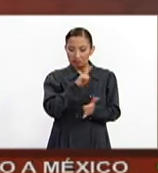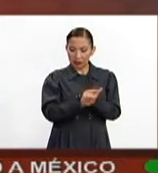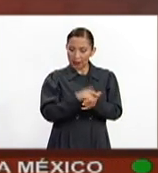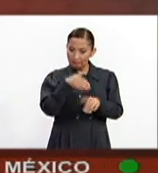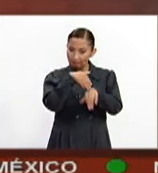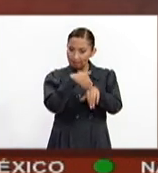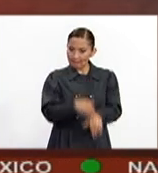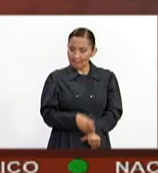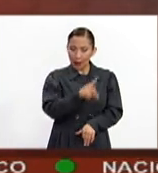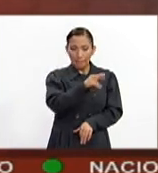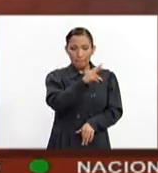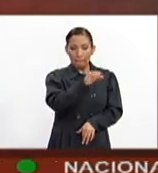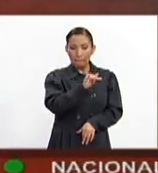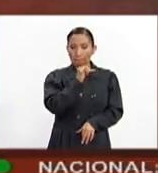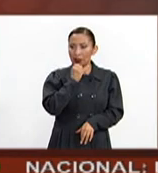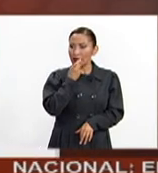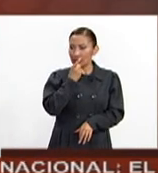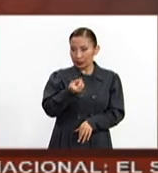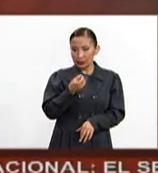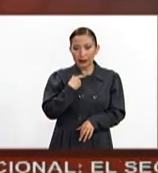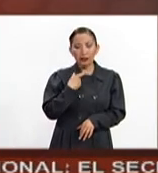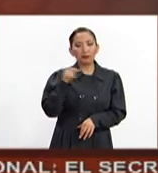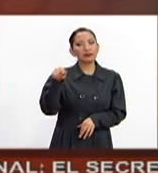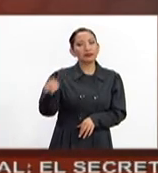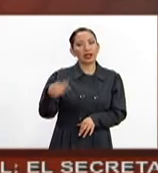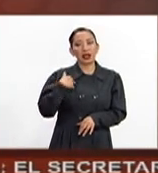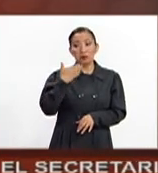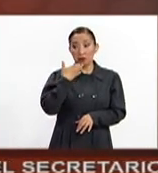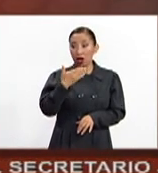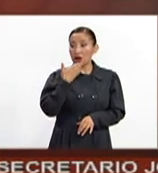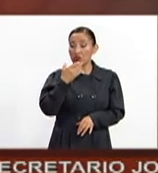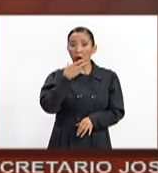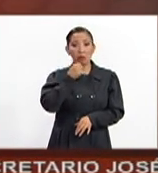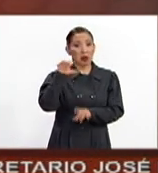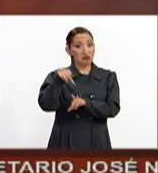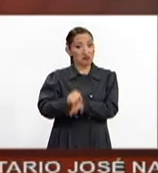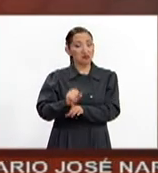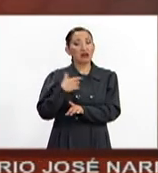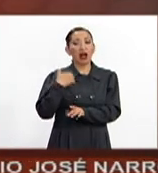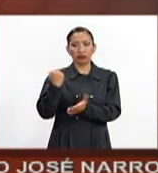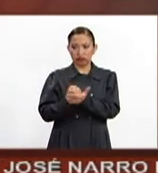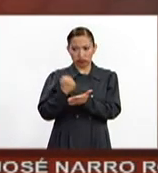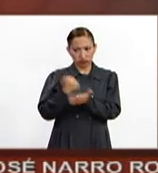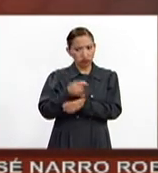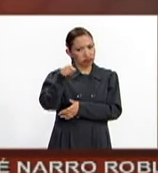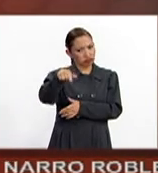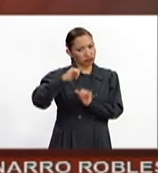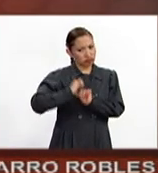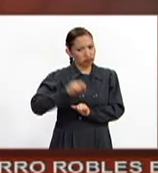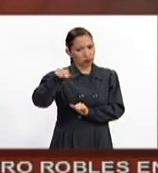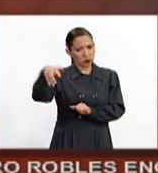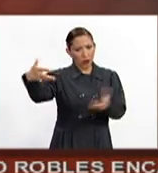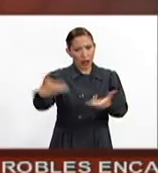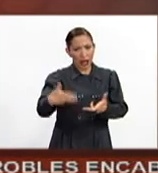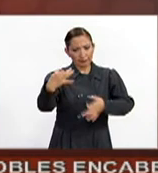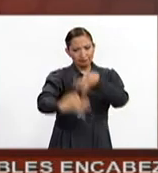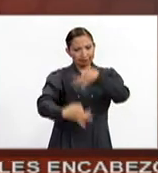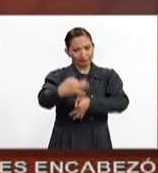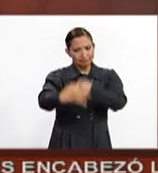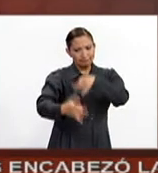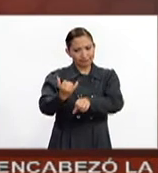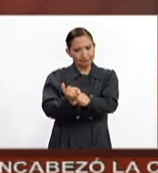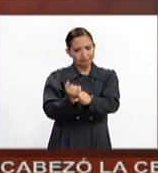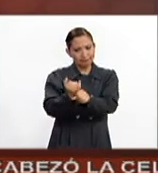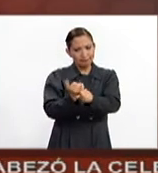la ley. El PRI también se pronunció a favor de la detención de Yarrington y exigió a las autoridades que realicen